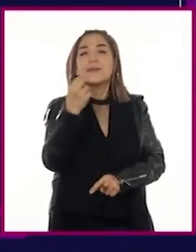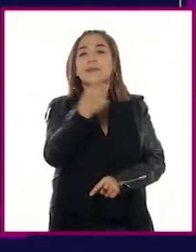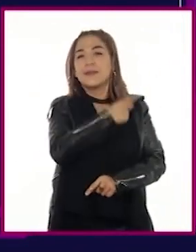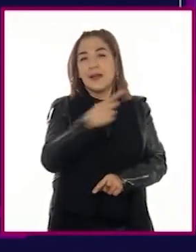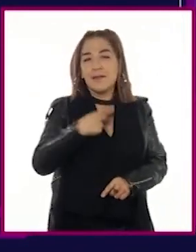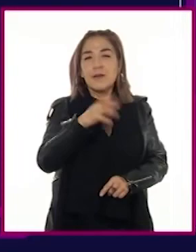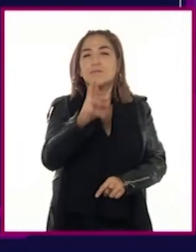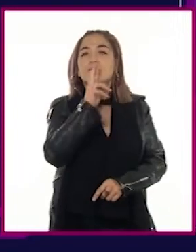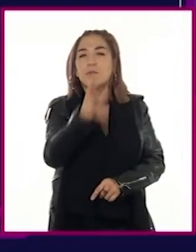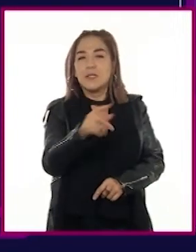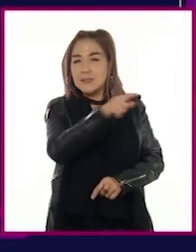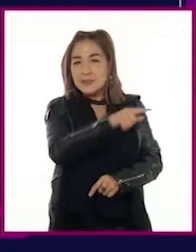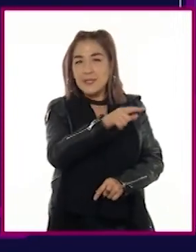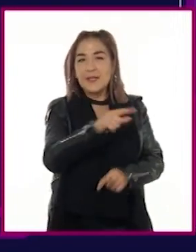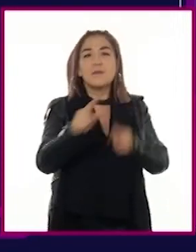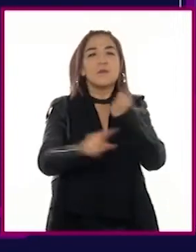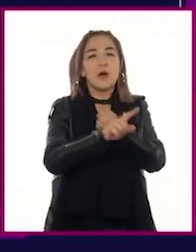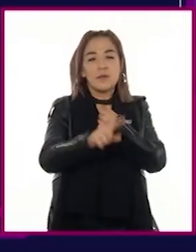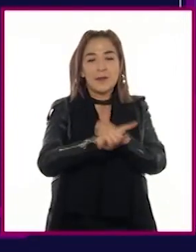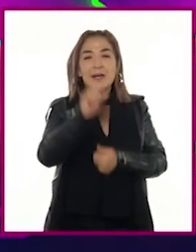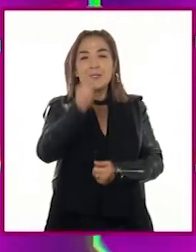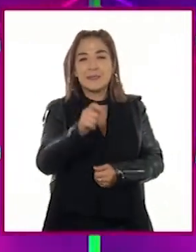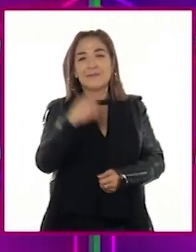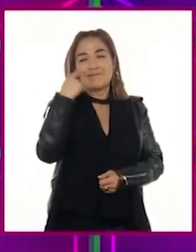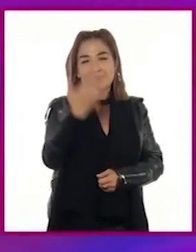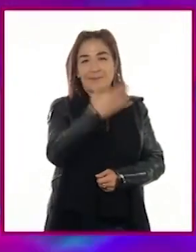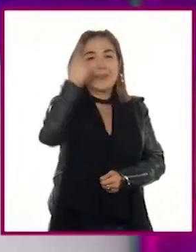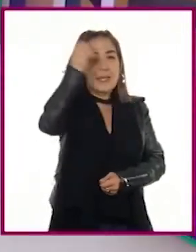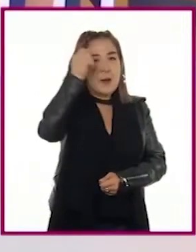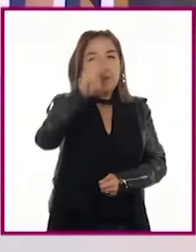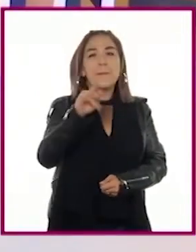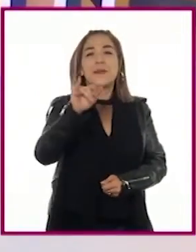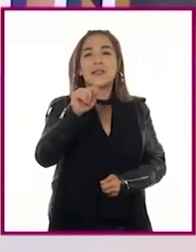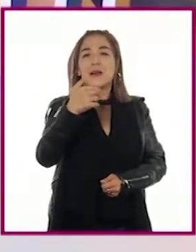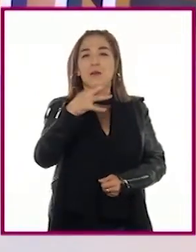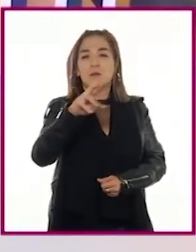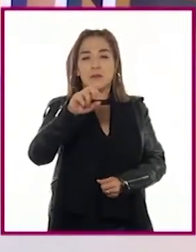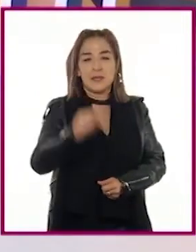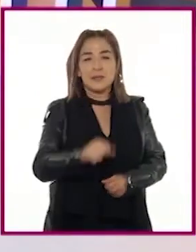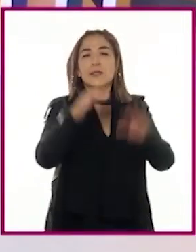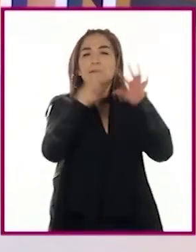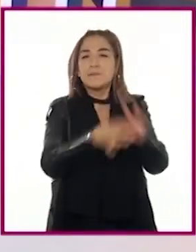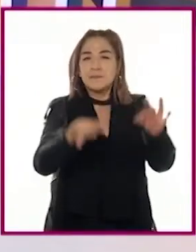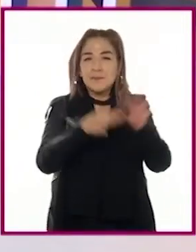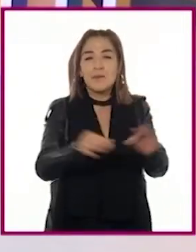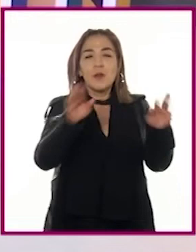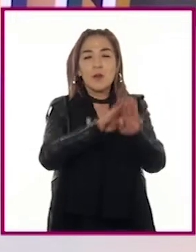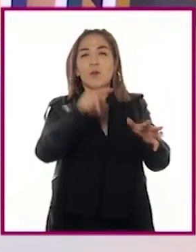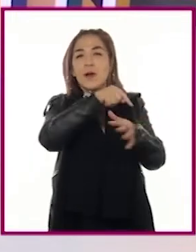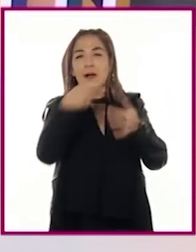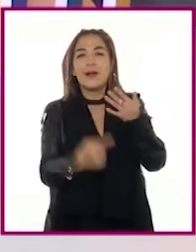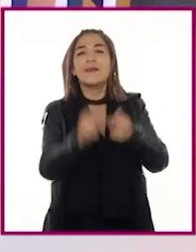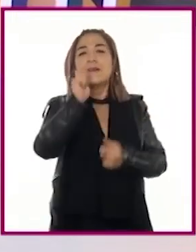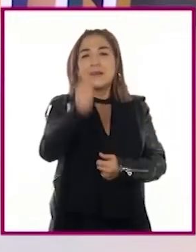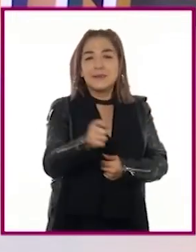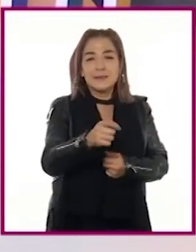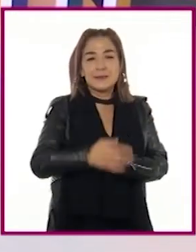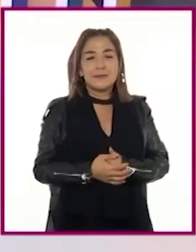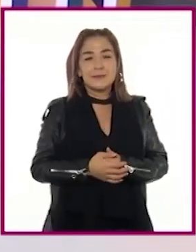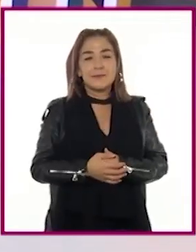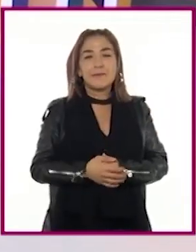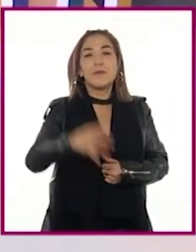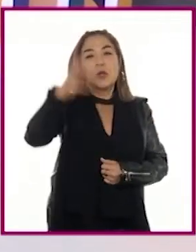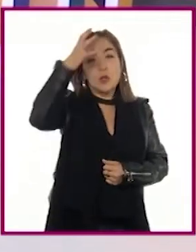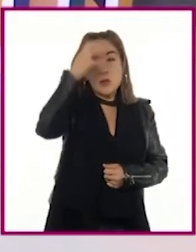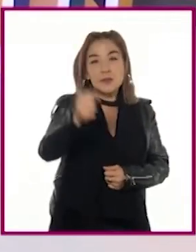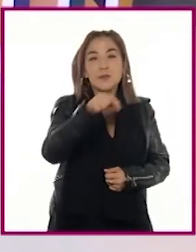situaciones. Una de ellas es el teorema de Pitágoras. En las siguientes descripciones se destaca la vinculación de